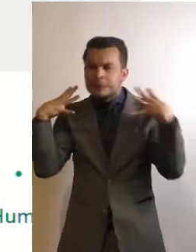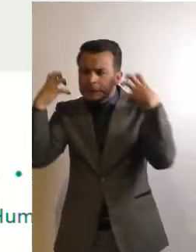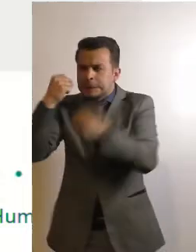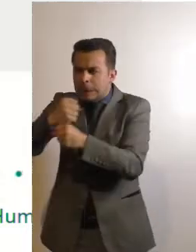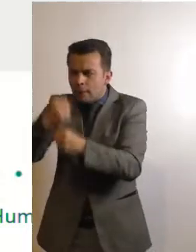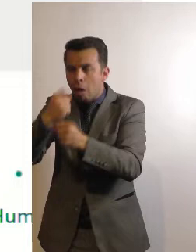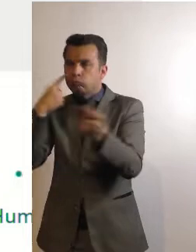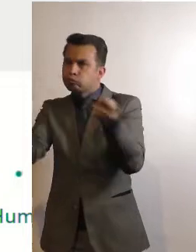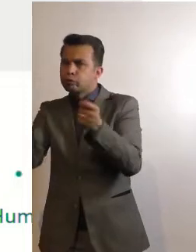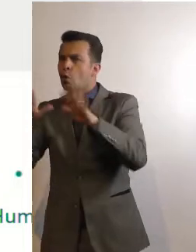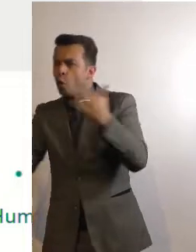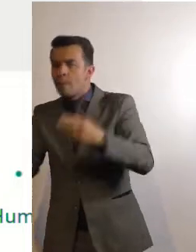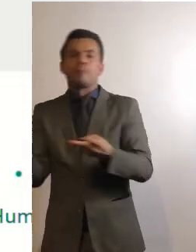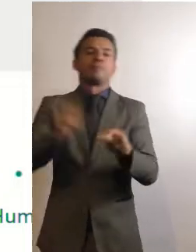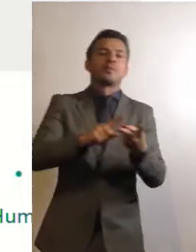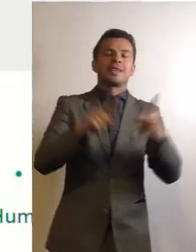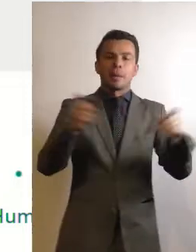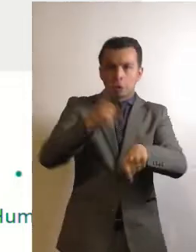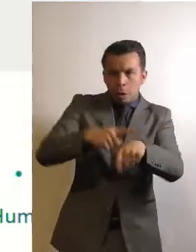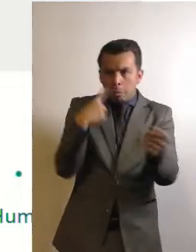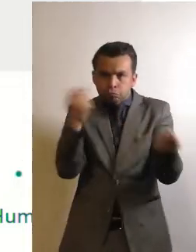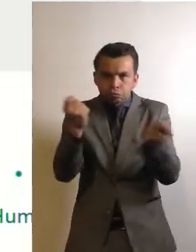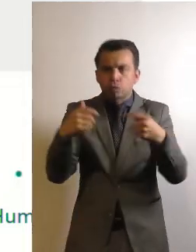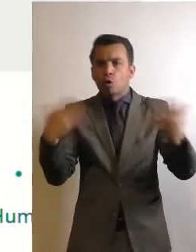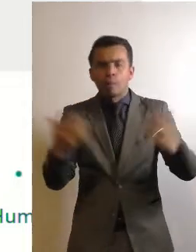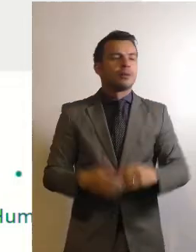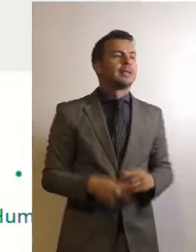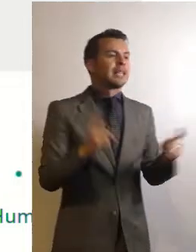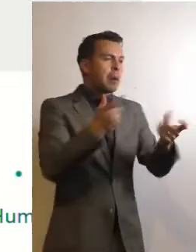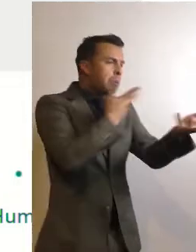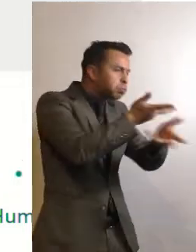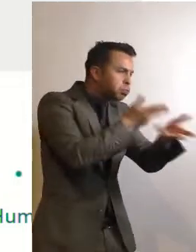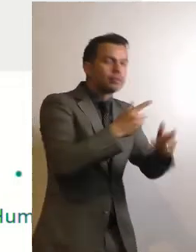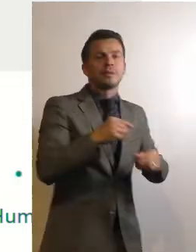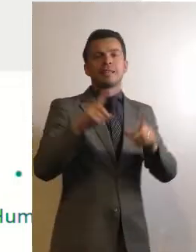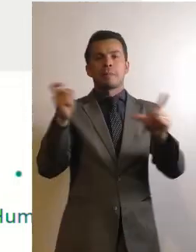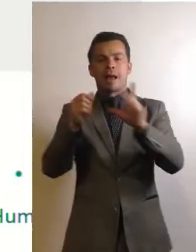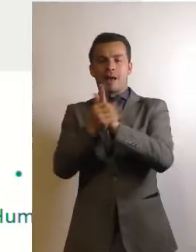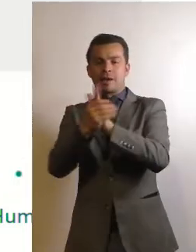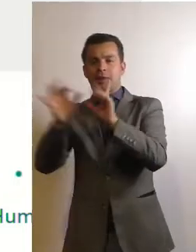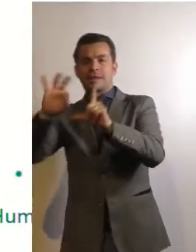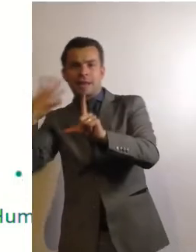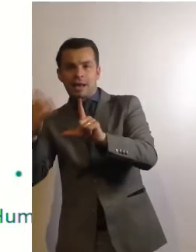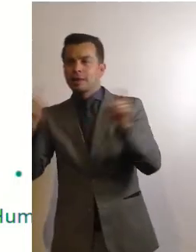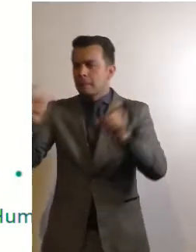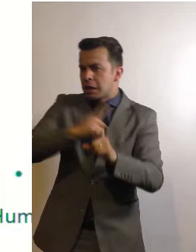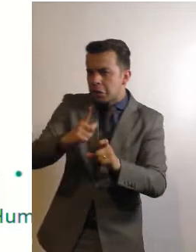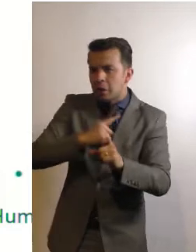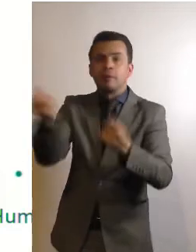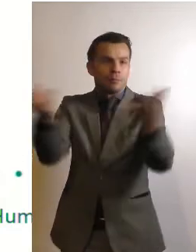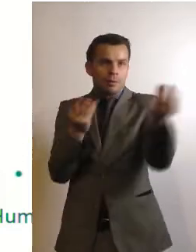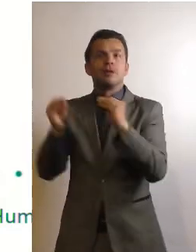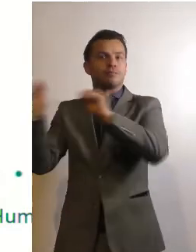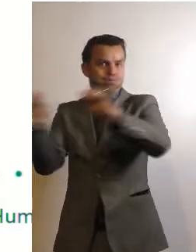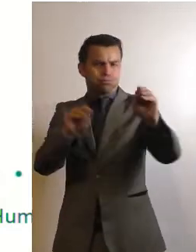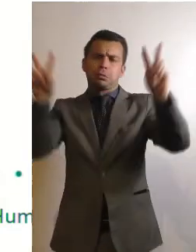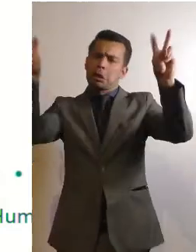tiempo, motivación laboral, negociación, habilidades digitales, liderazgo. Siguiente.